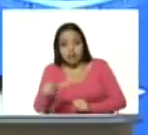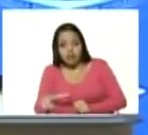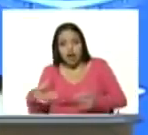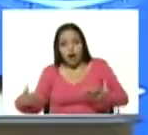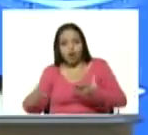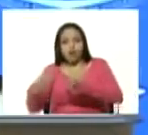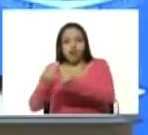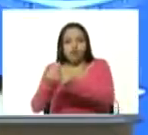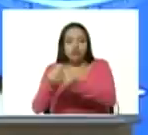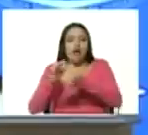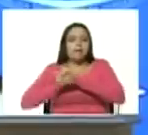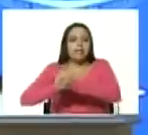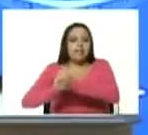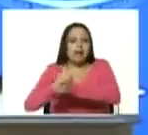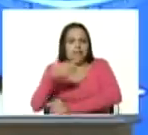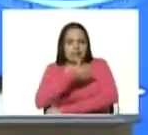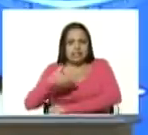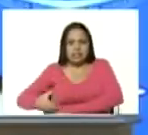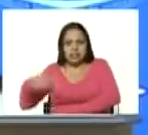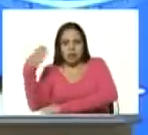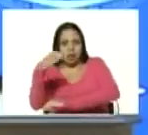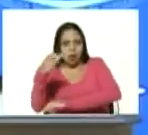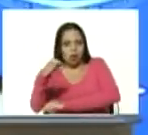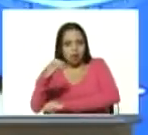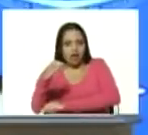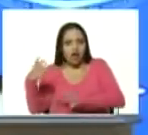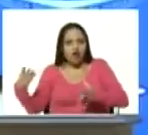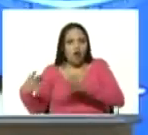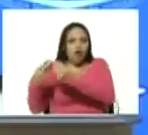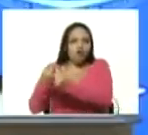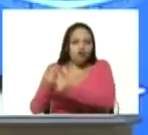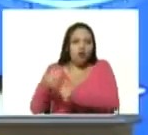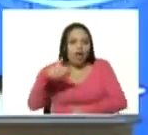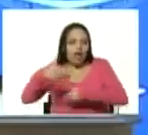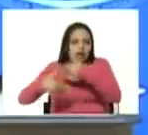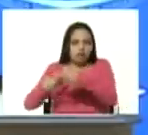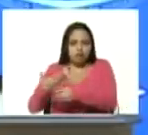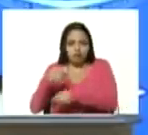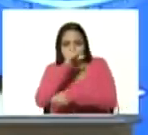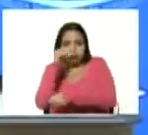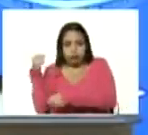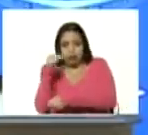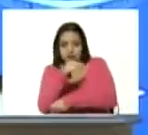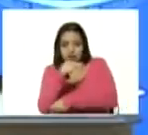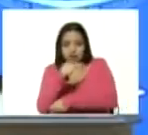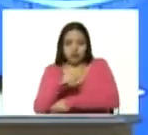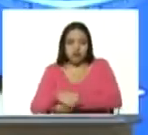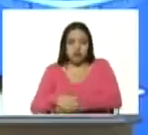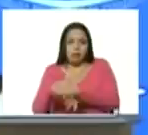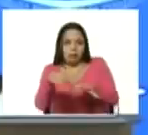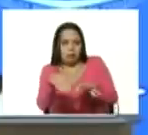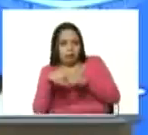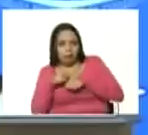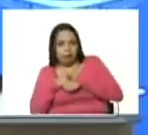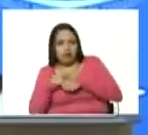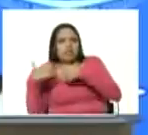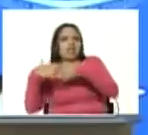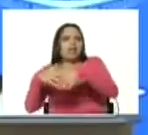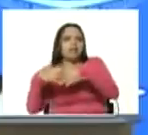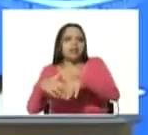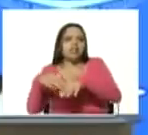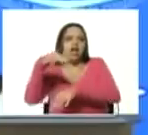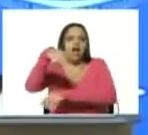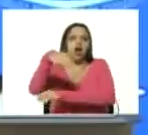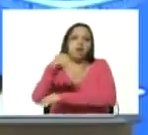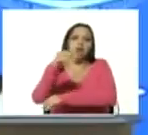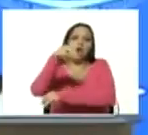amistades narcoparamilitares del Atlántico, del Atlántico Norte, se apropia de la empresa Monómeros que